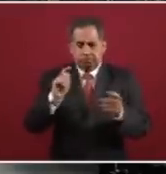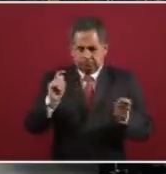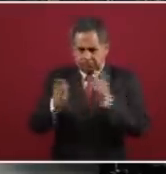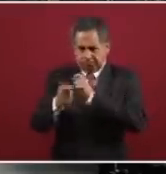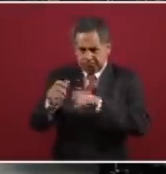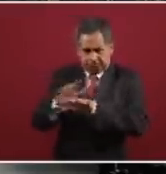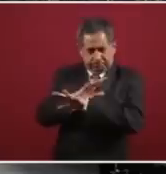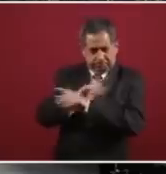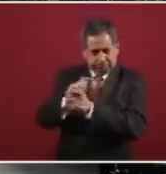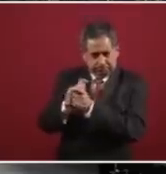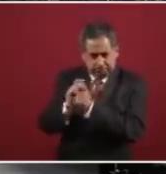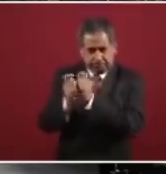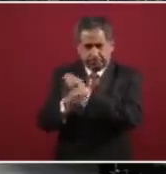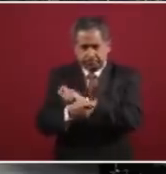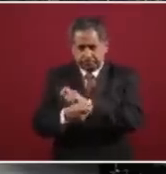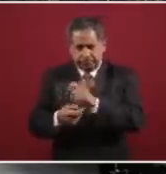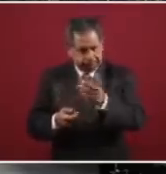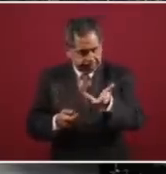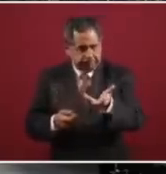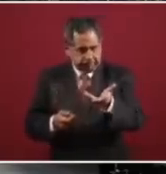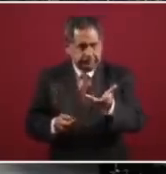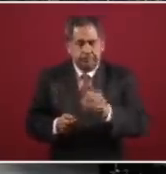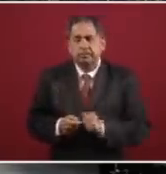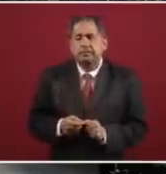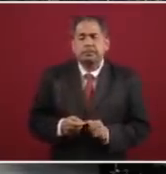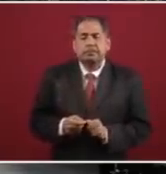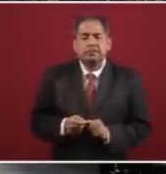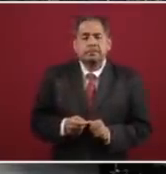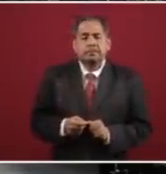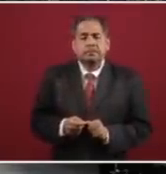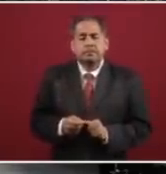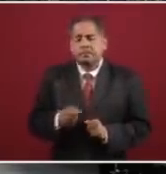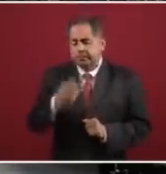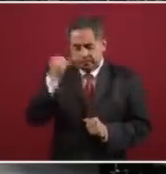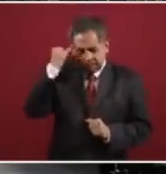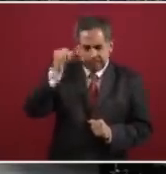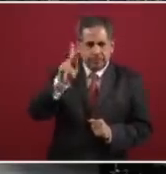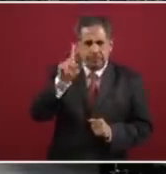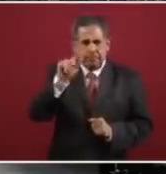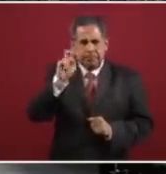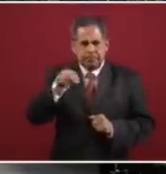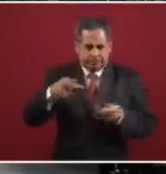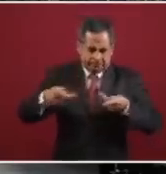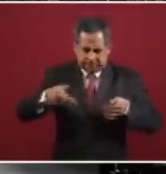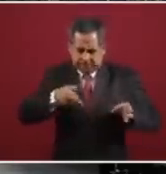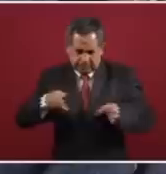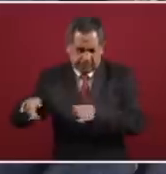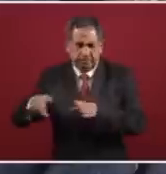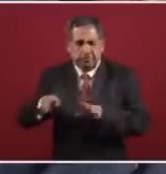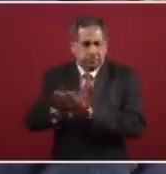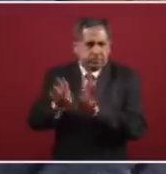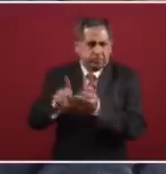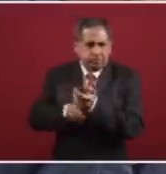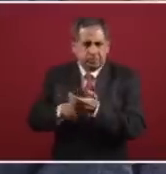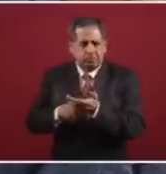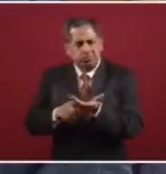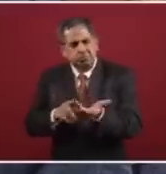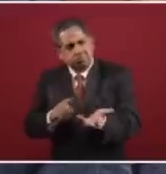mencionado y bueno, toda la estrategia que está implementando, ¿no sería